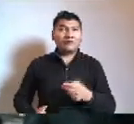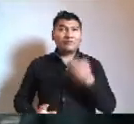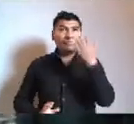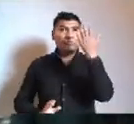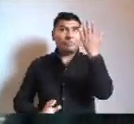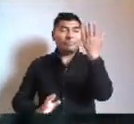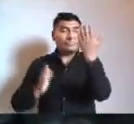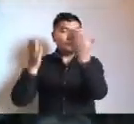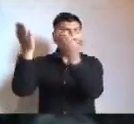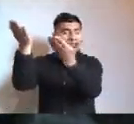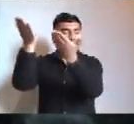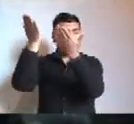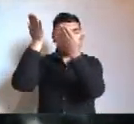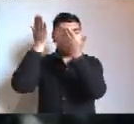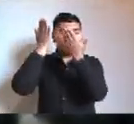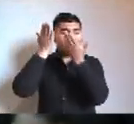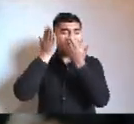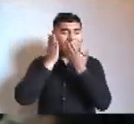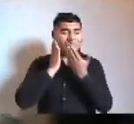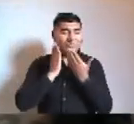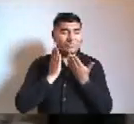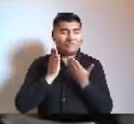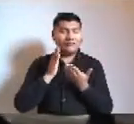Cristo, ten